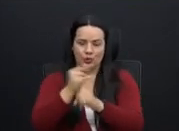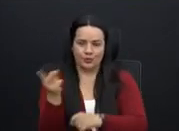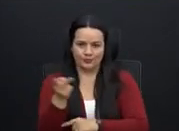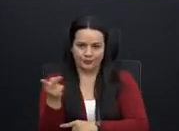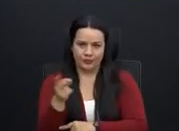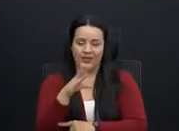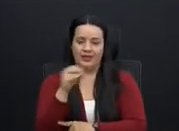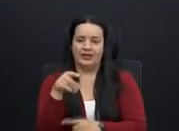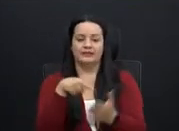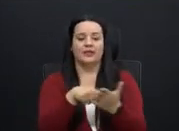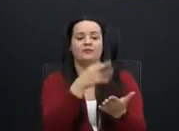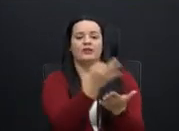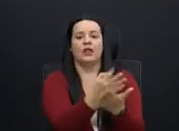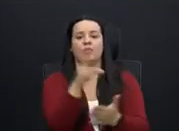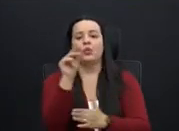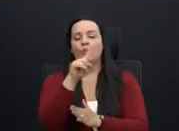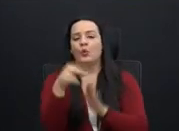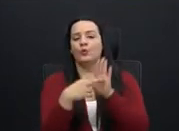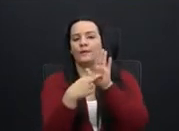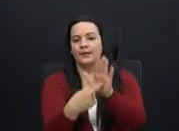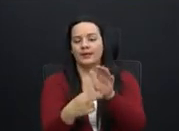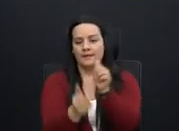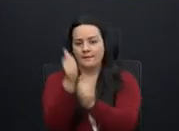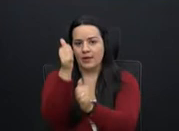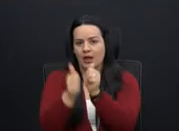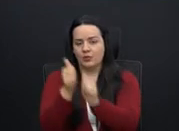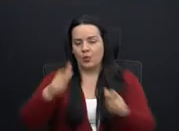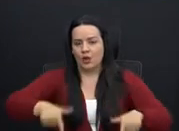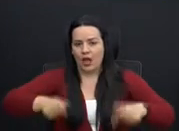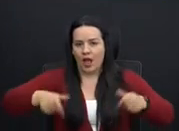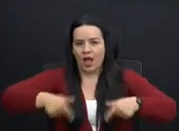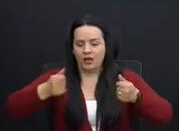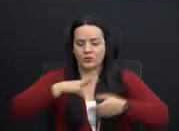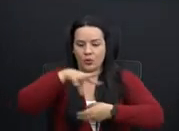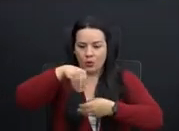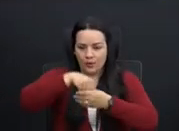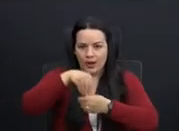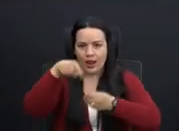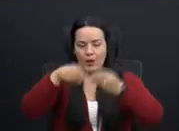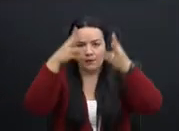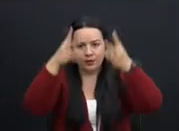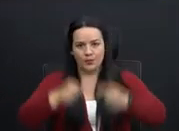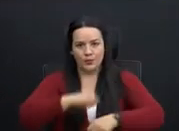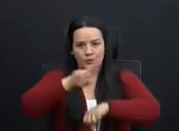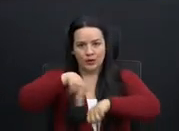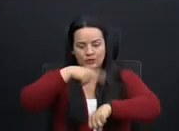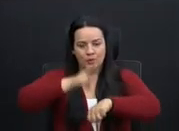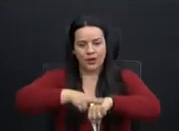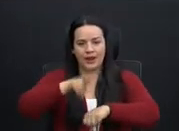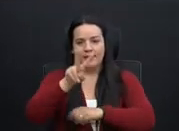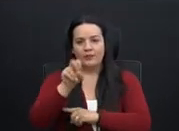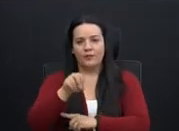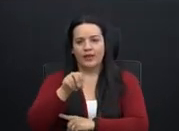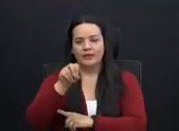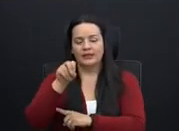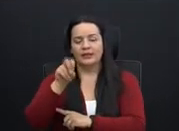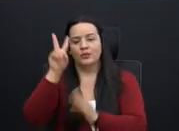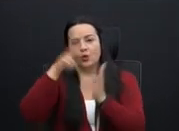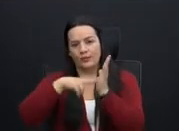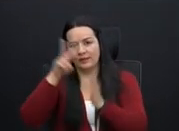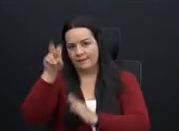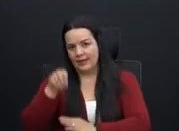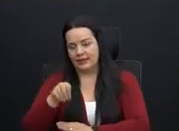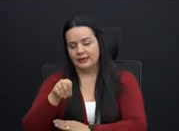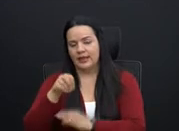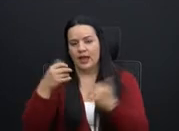Este financiamiento no representa un mayor gasto a lo que esté incorporado en el presupuesto nacional 2020 vigente,